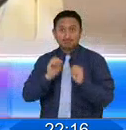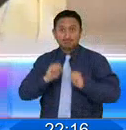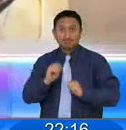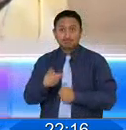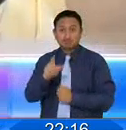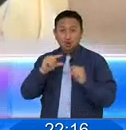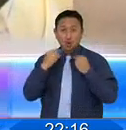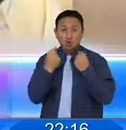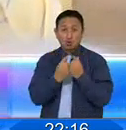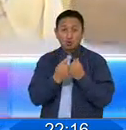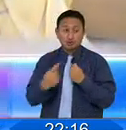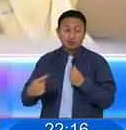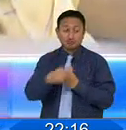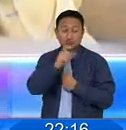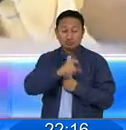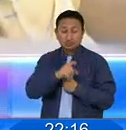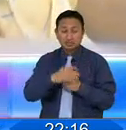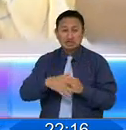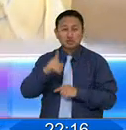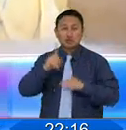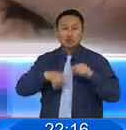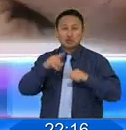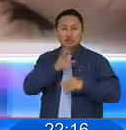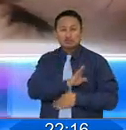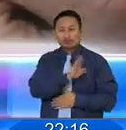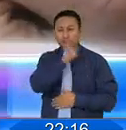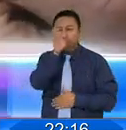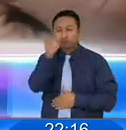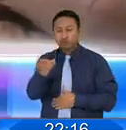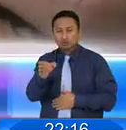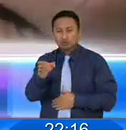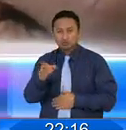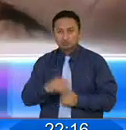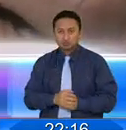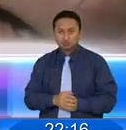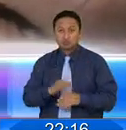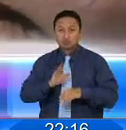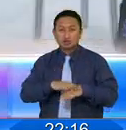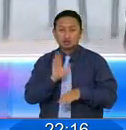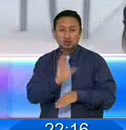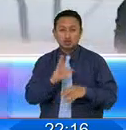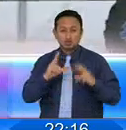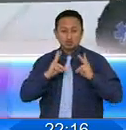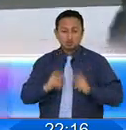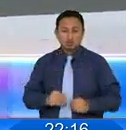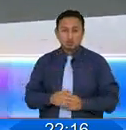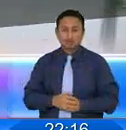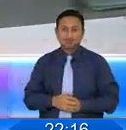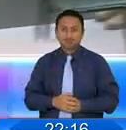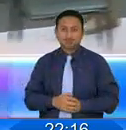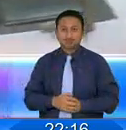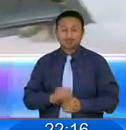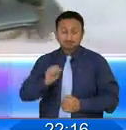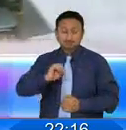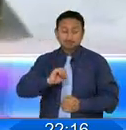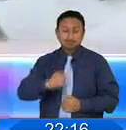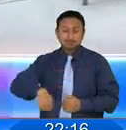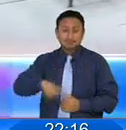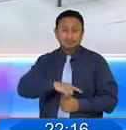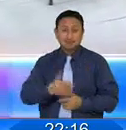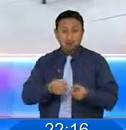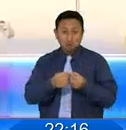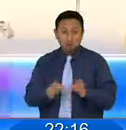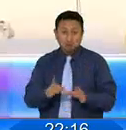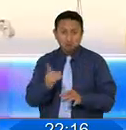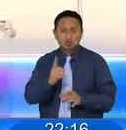este grupo de la población que tiene dificultades para movilizarse debido a su condición, con el fin de que no pierdan la